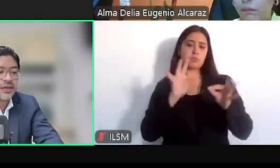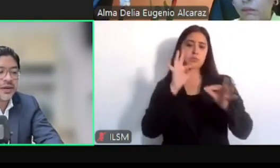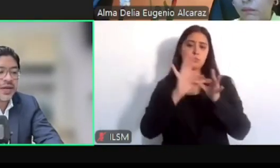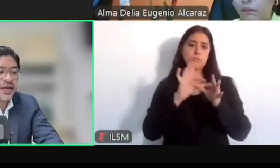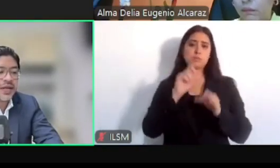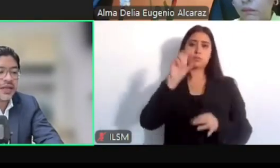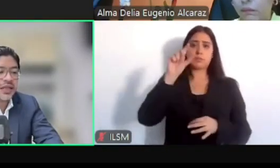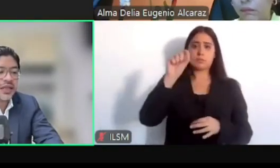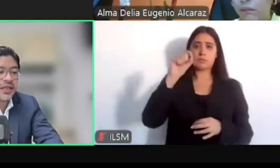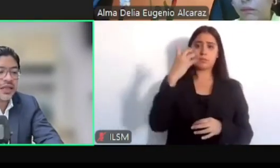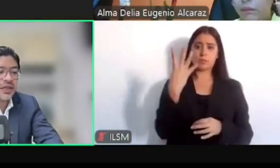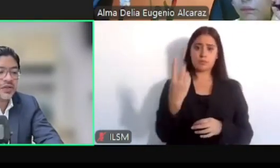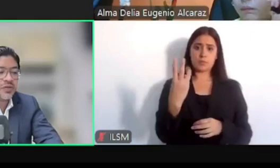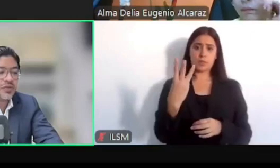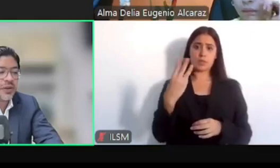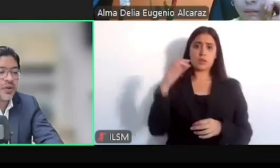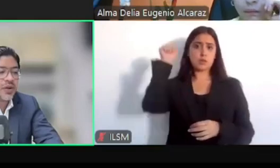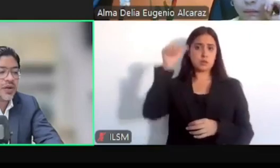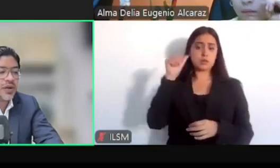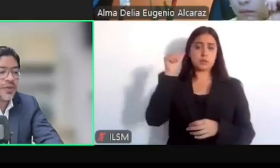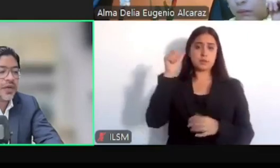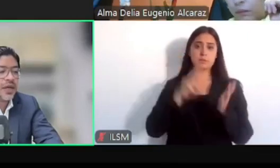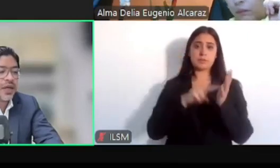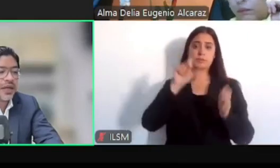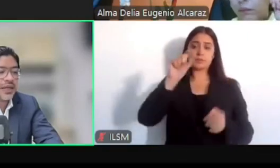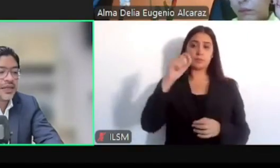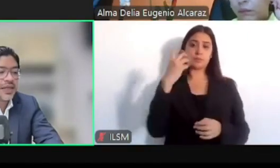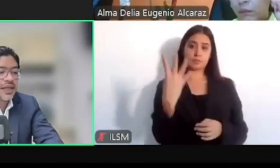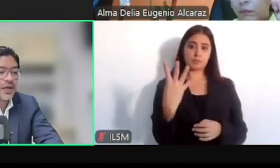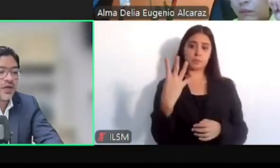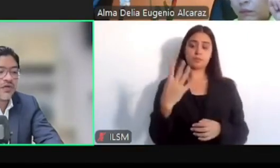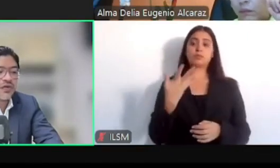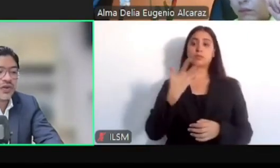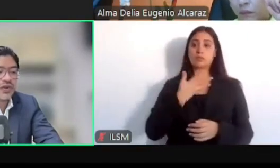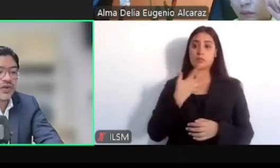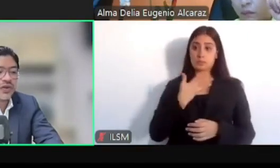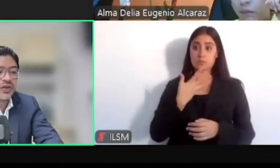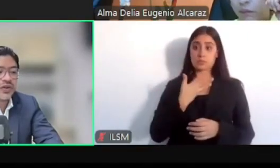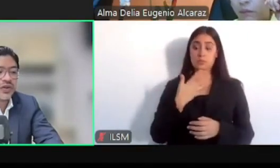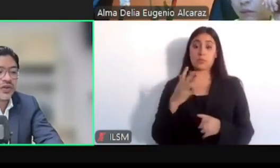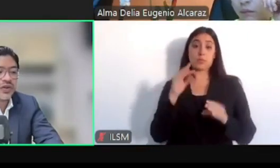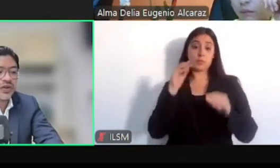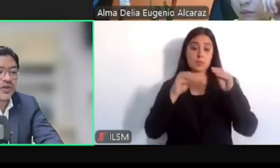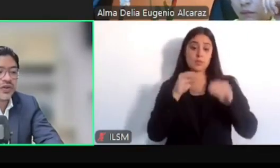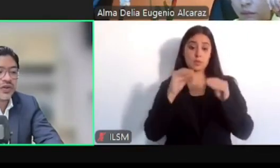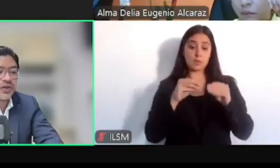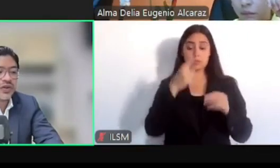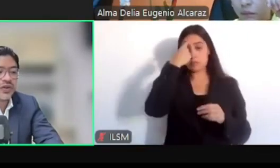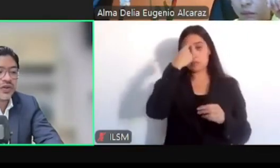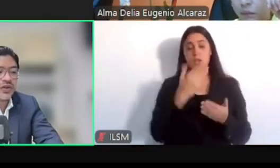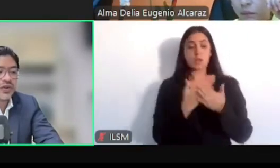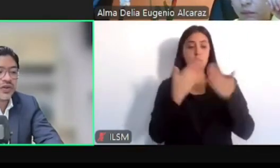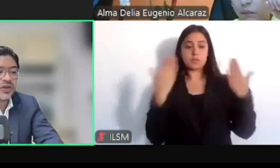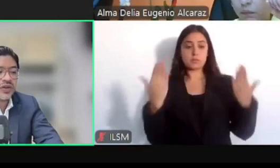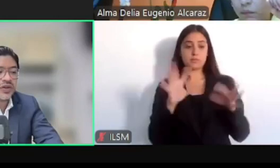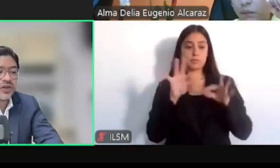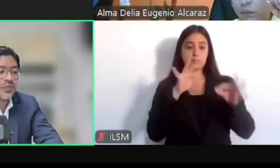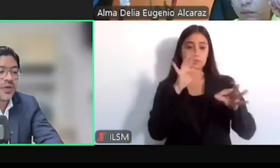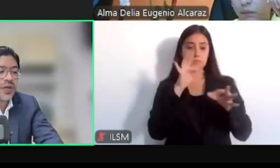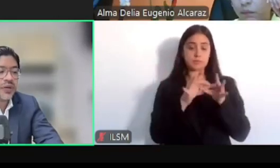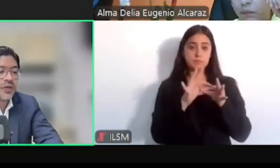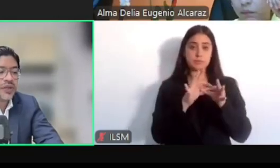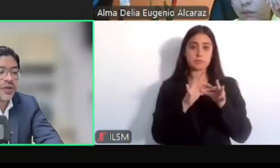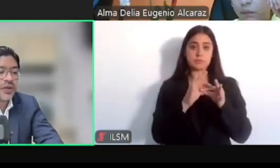de abril del 2024 en la que se declaró fundado el agravio de la parte actora se